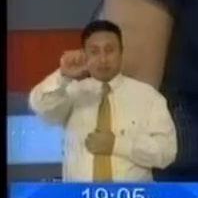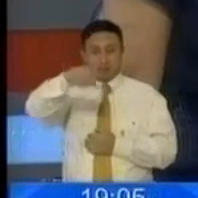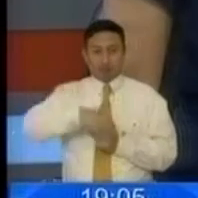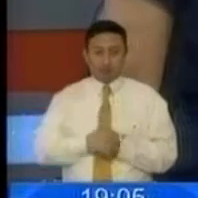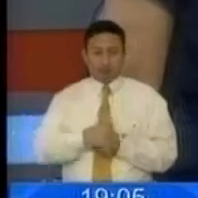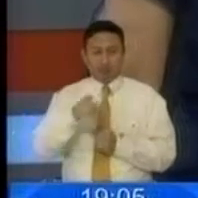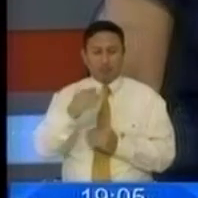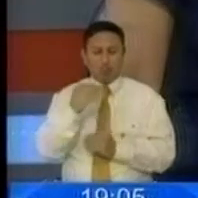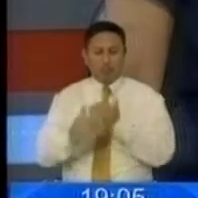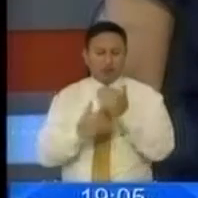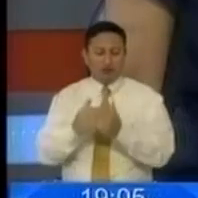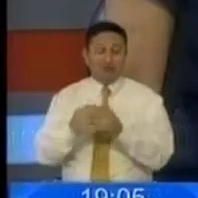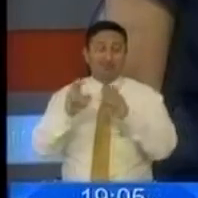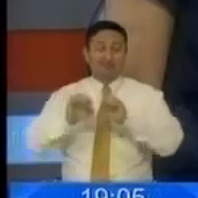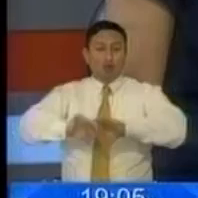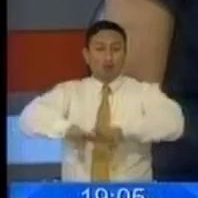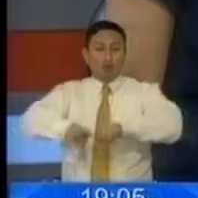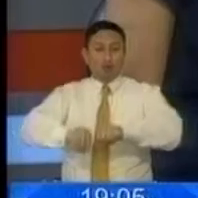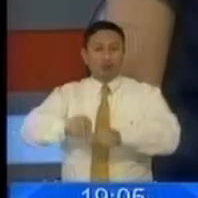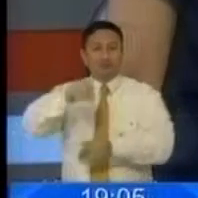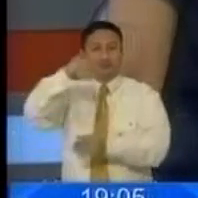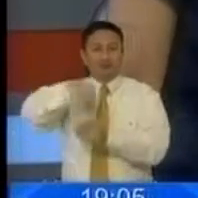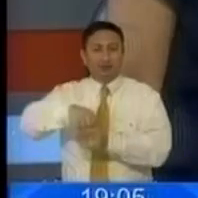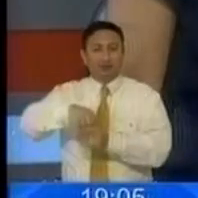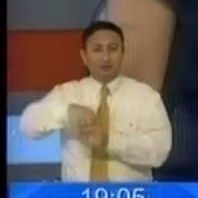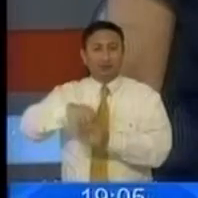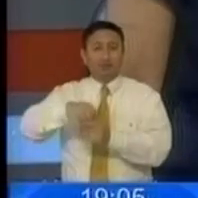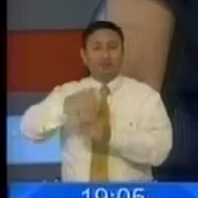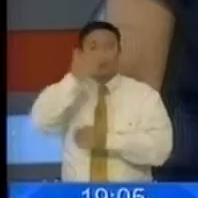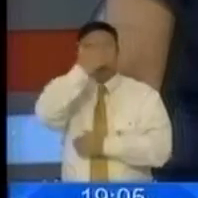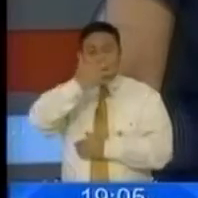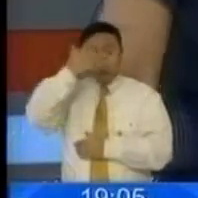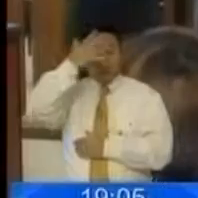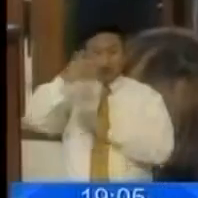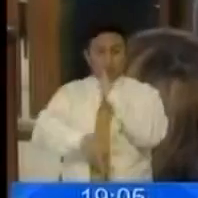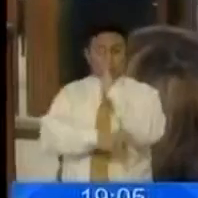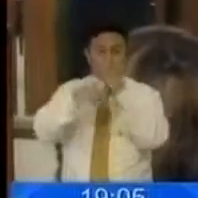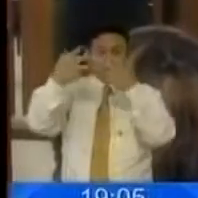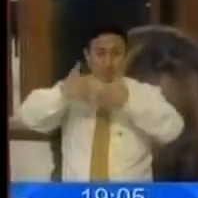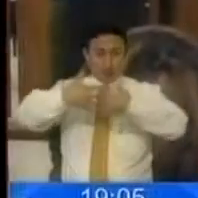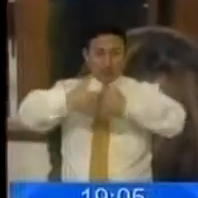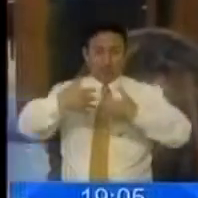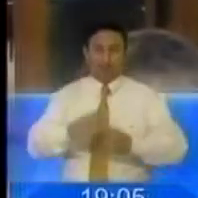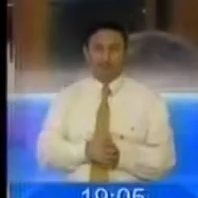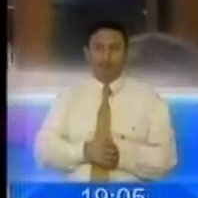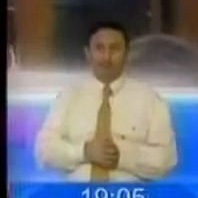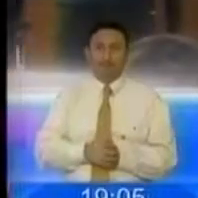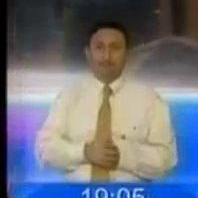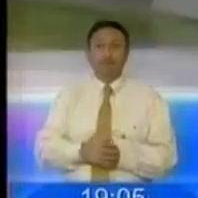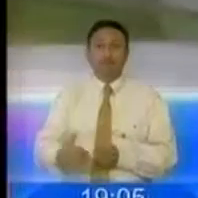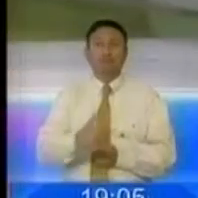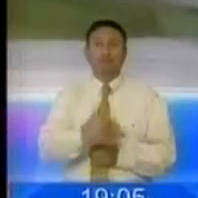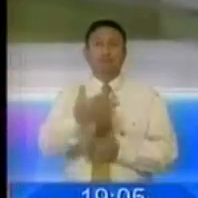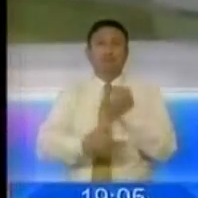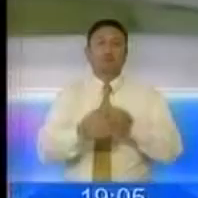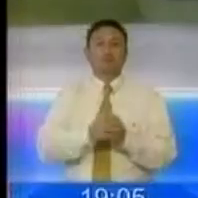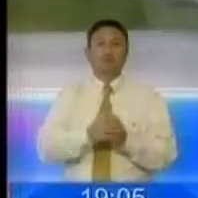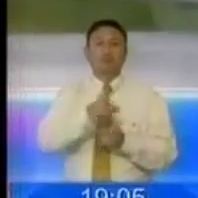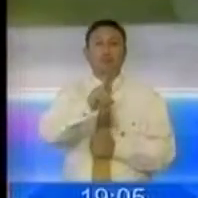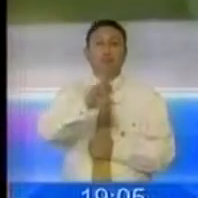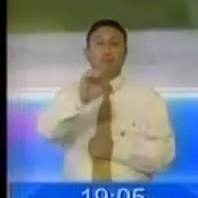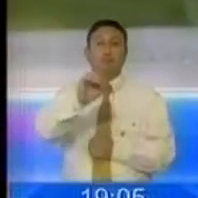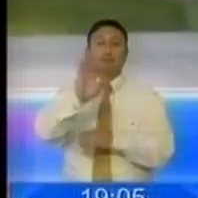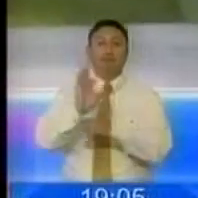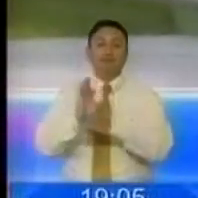se refiere a casos de corrupción en la refinería de Esmeraldas. Durante esta audiencia de juzgamiento fueron cerca de 20 los testigos